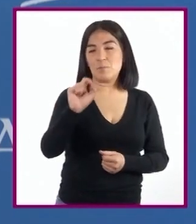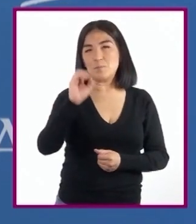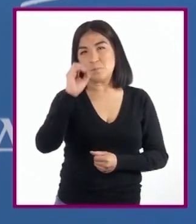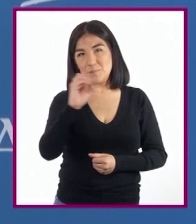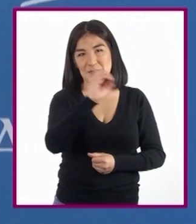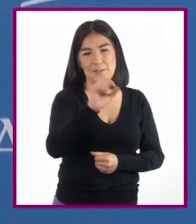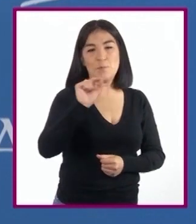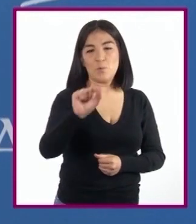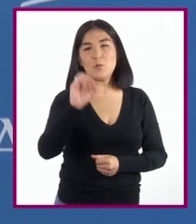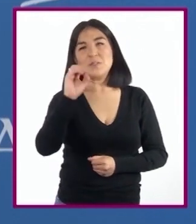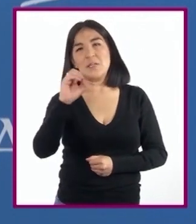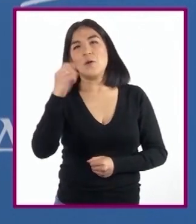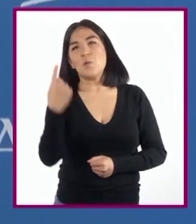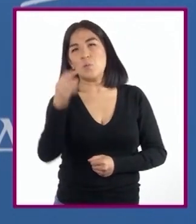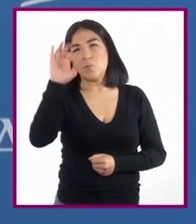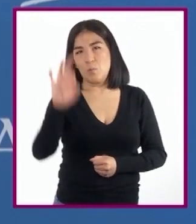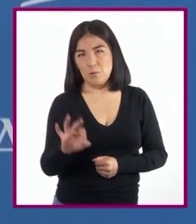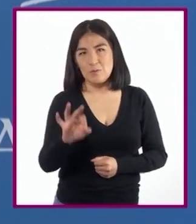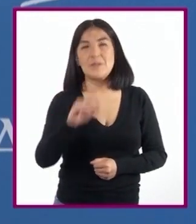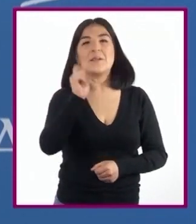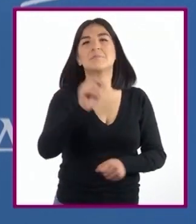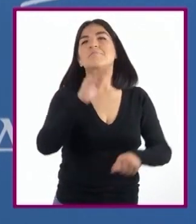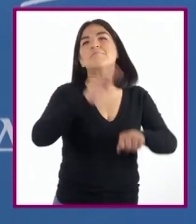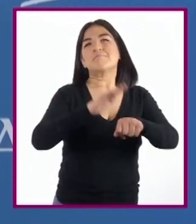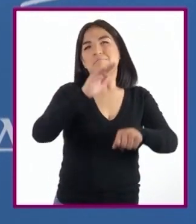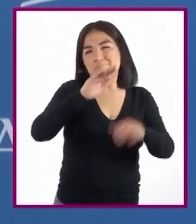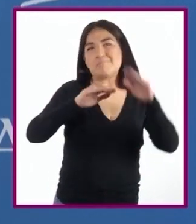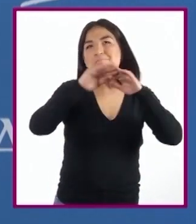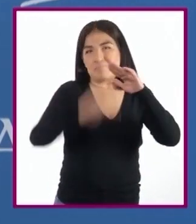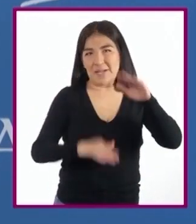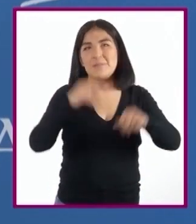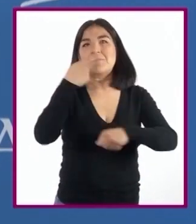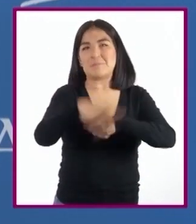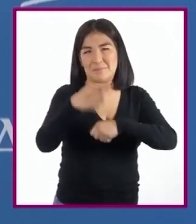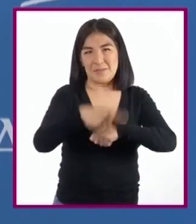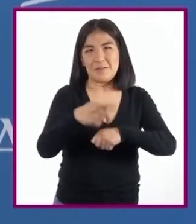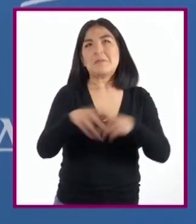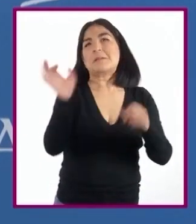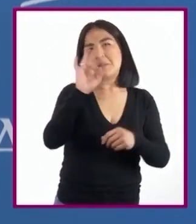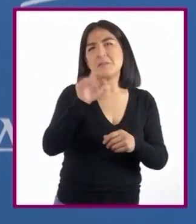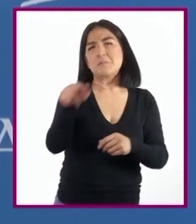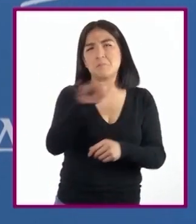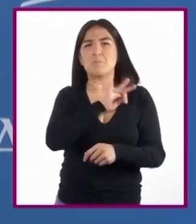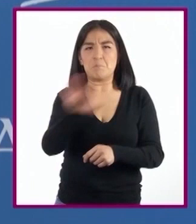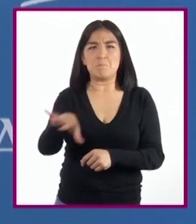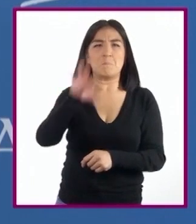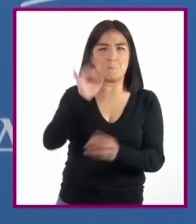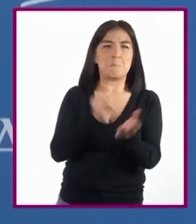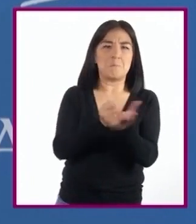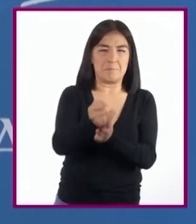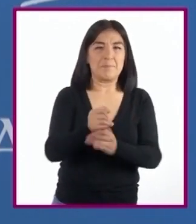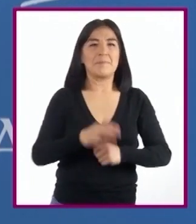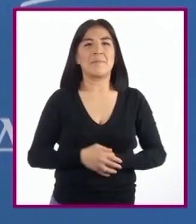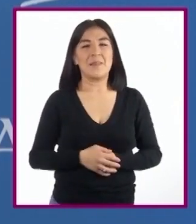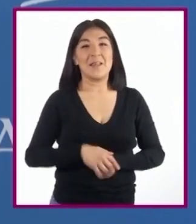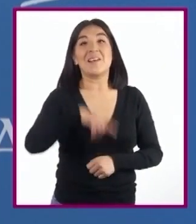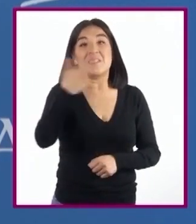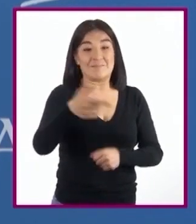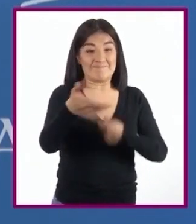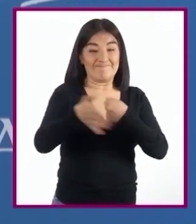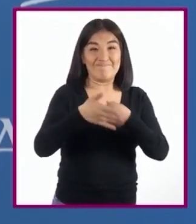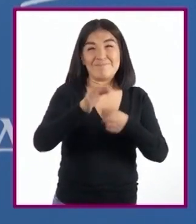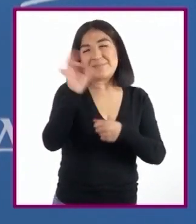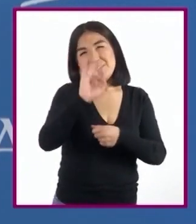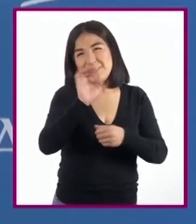0.01%, ya que nos indica un menor riesgo si se decide esa opción. Ahora, si se continúa